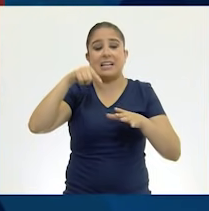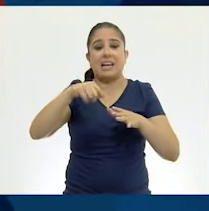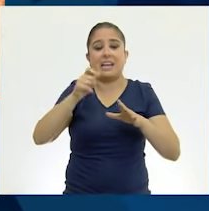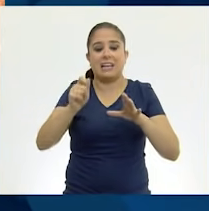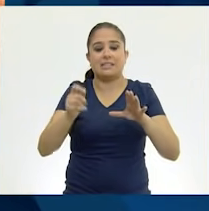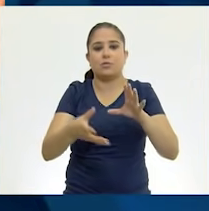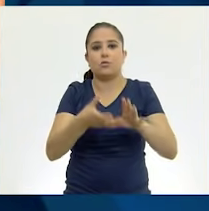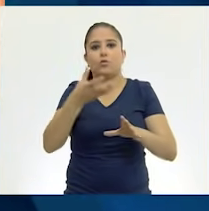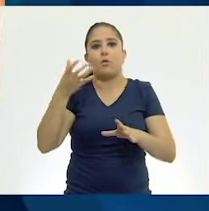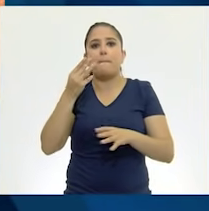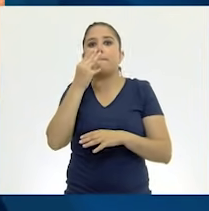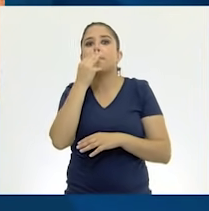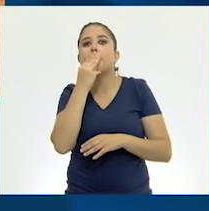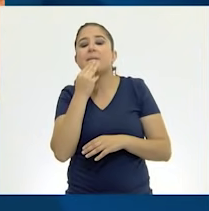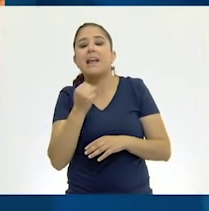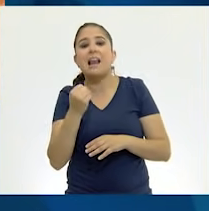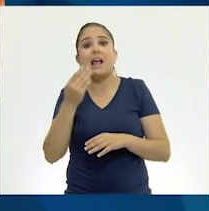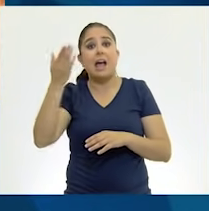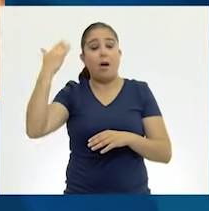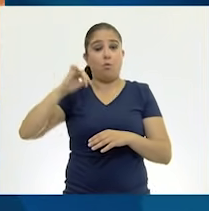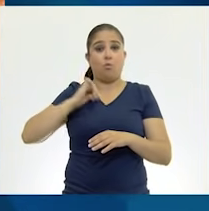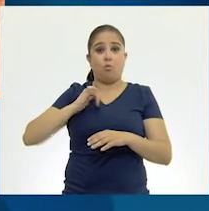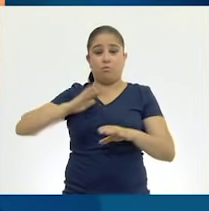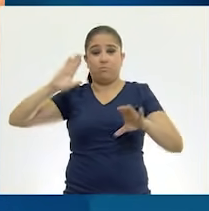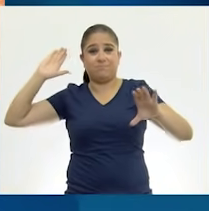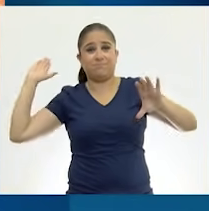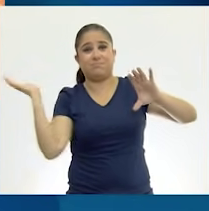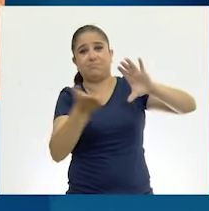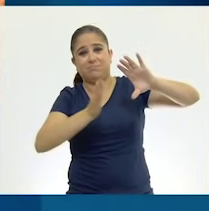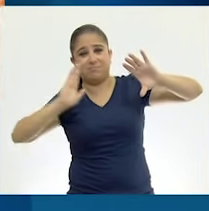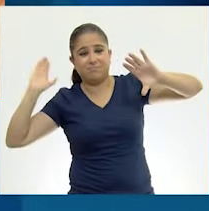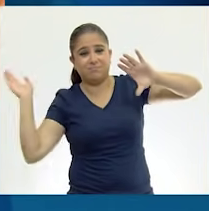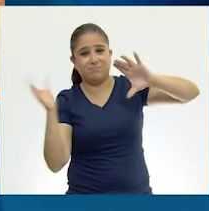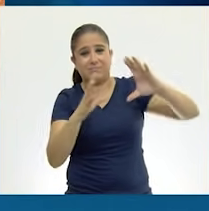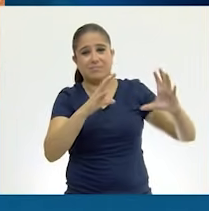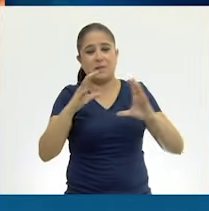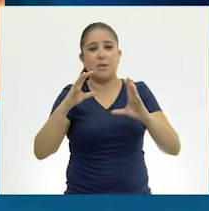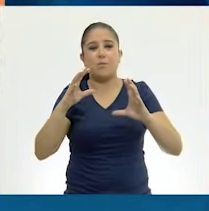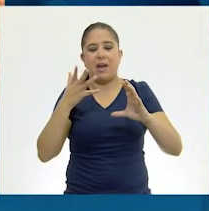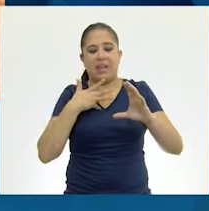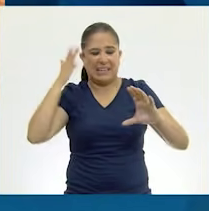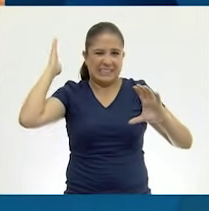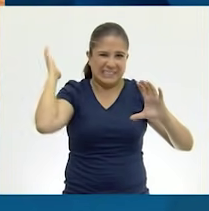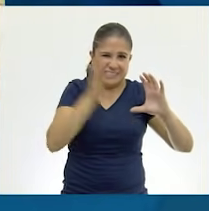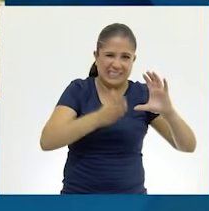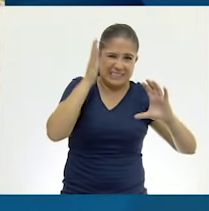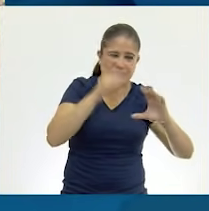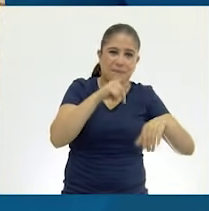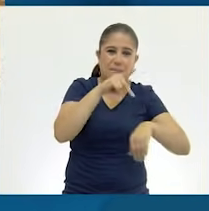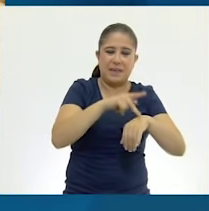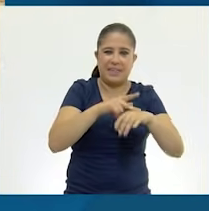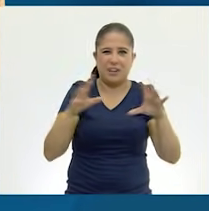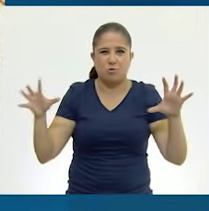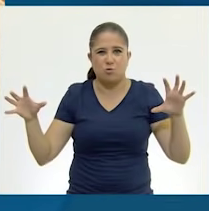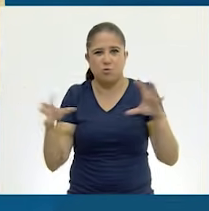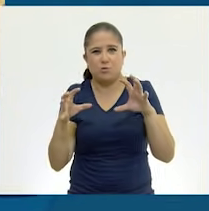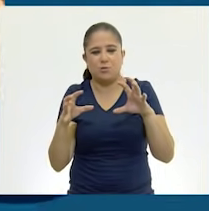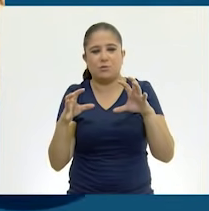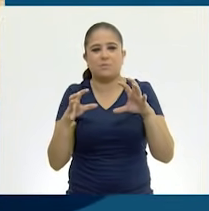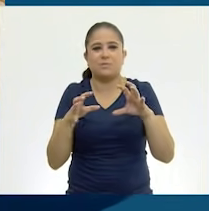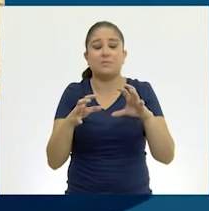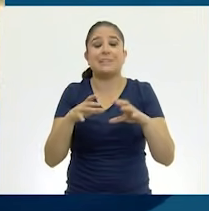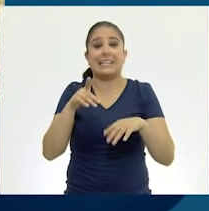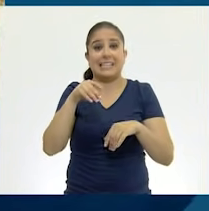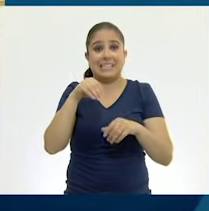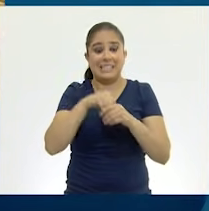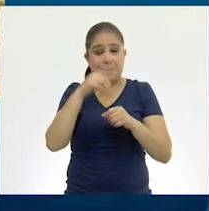la miel. La sacábamos con un cuchillo, cortábamos la penca porque la penca está pegada a las piedras. Y el secreto era que